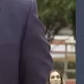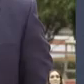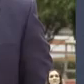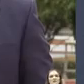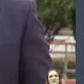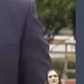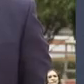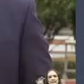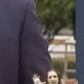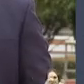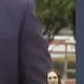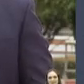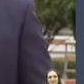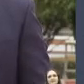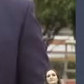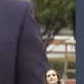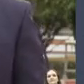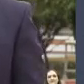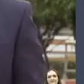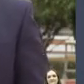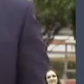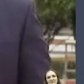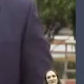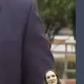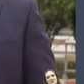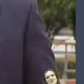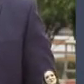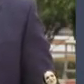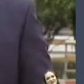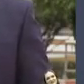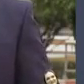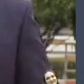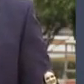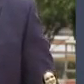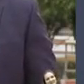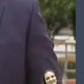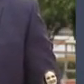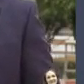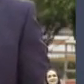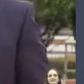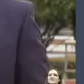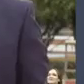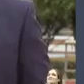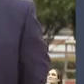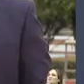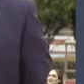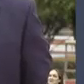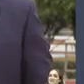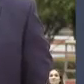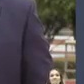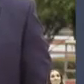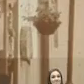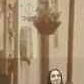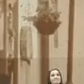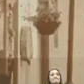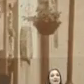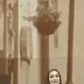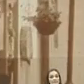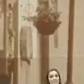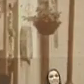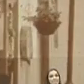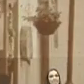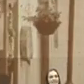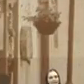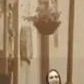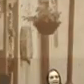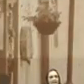ampliación sobre esta información. Claro que sí, Juan Sebastián Amaya, RTVC Noticias, conectados 24/7. Juan Sebastián, por supuesto, esto seguirá siendo noticia y en la noche